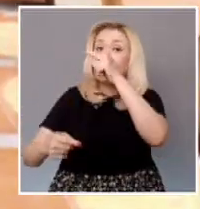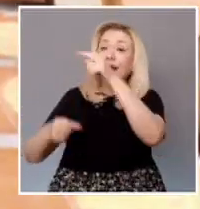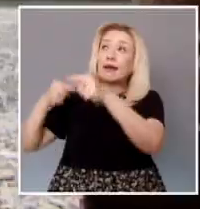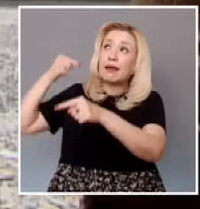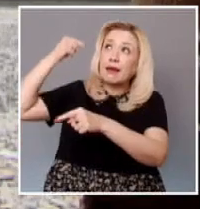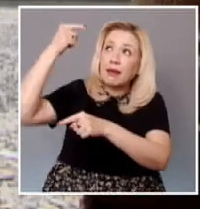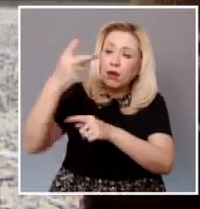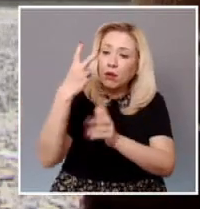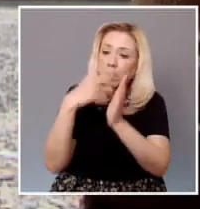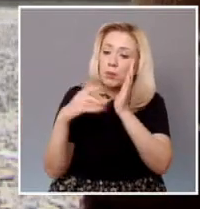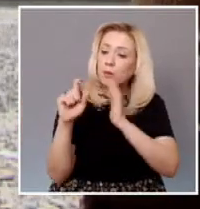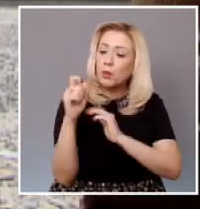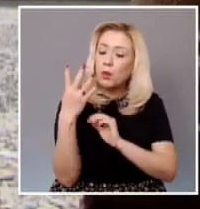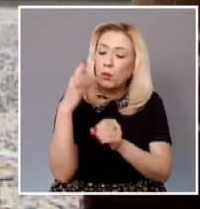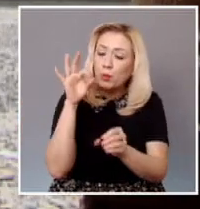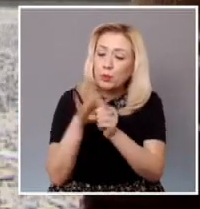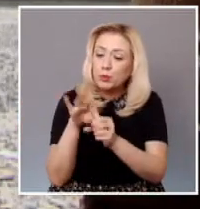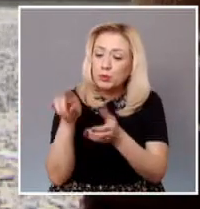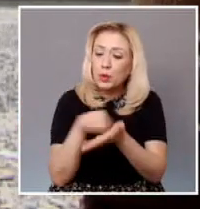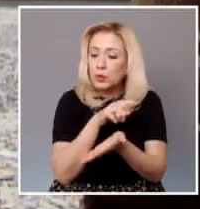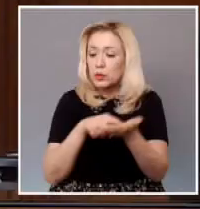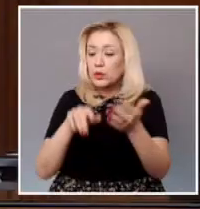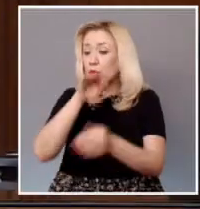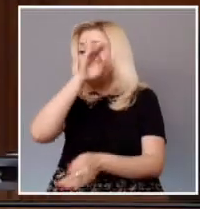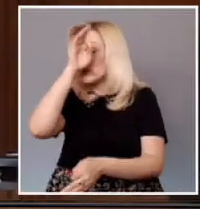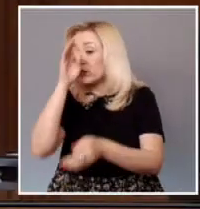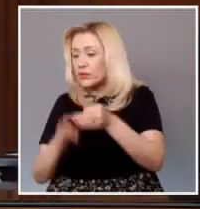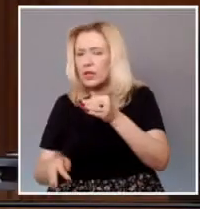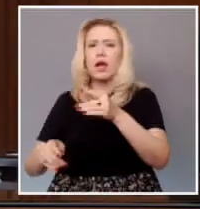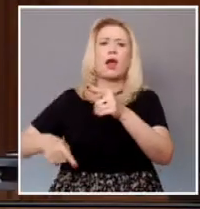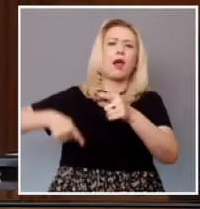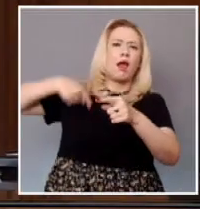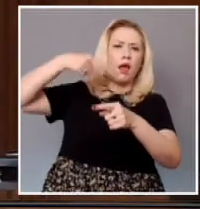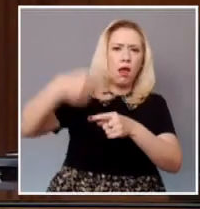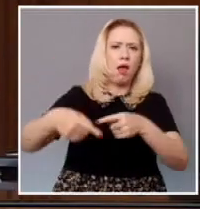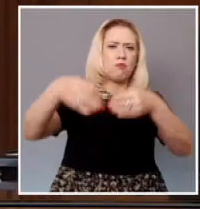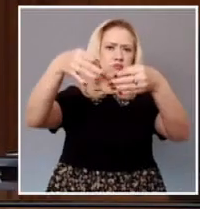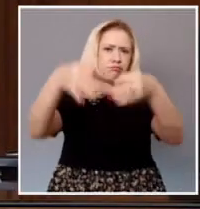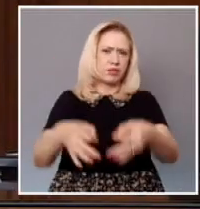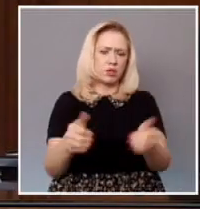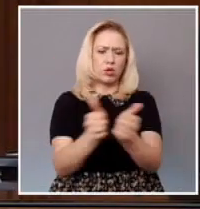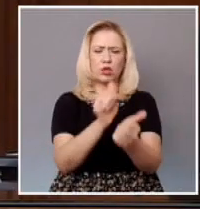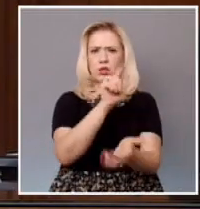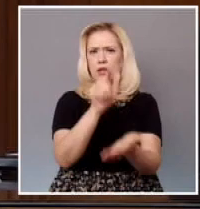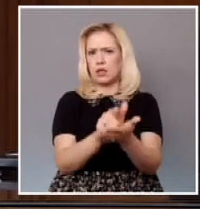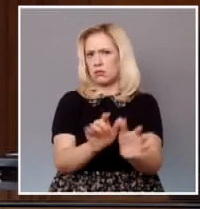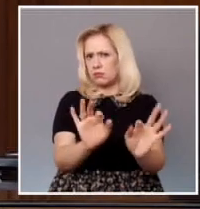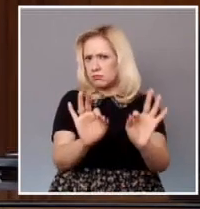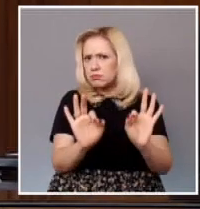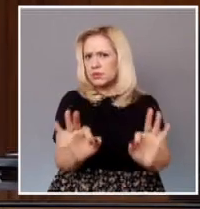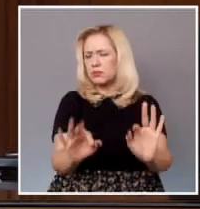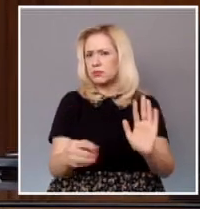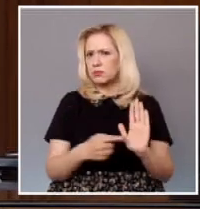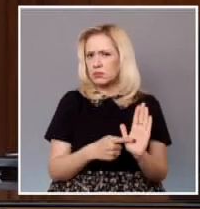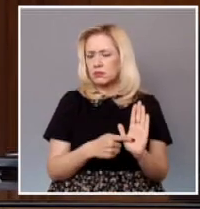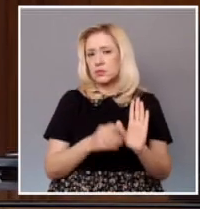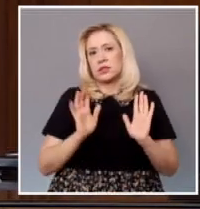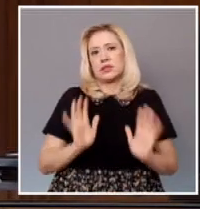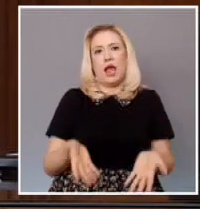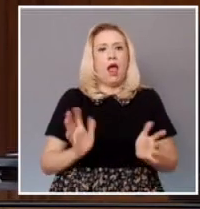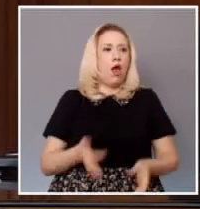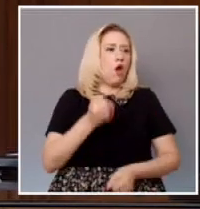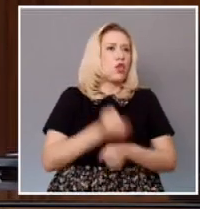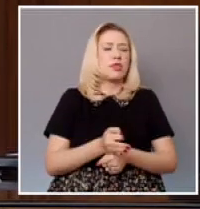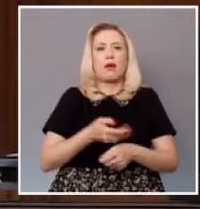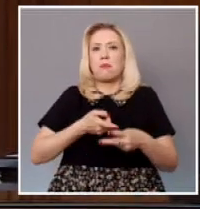electoral. Esto para dar certeza jurídica. Ya están en curso diversas actividades de la preparación de la elección.